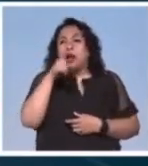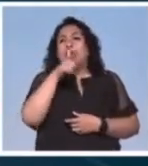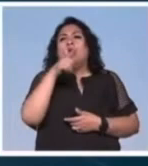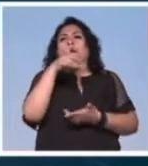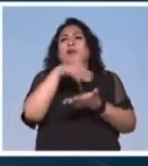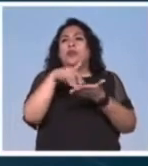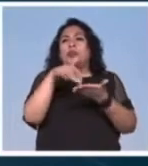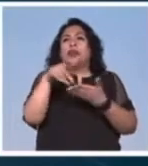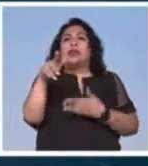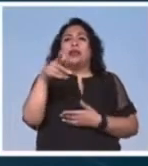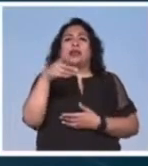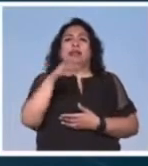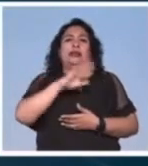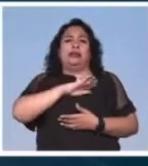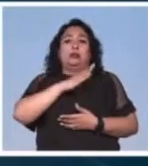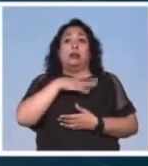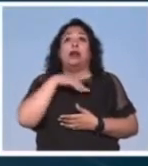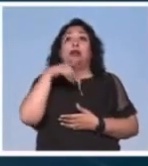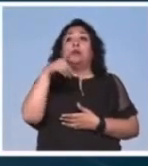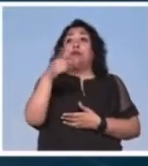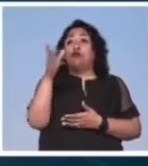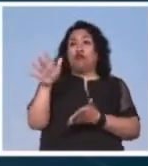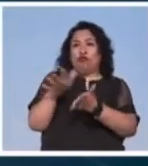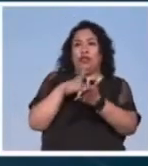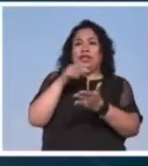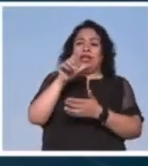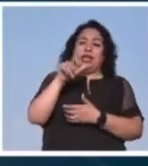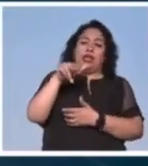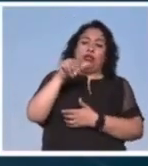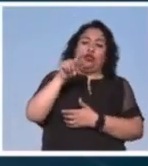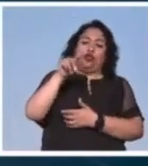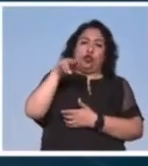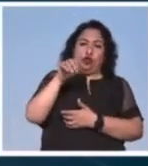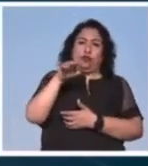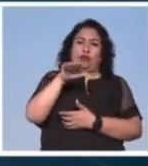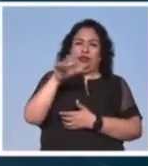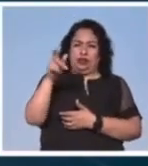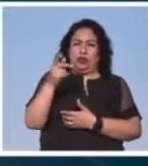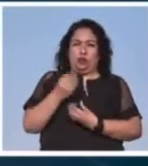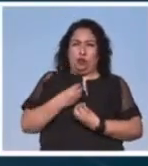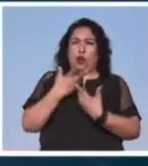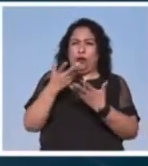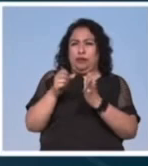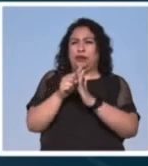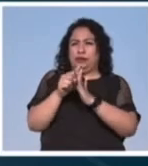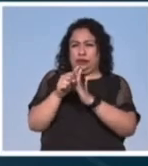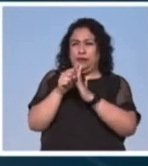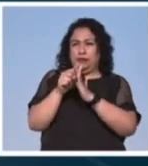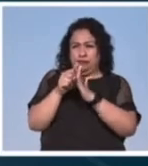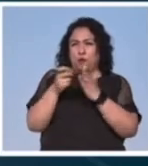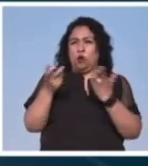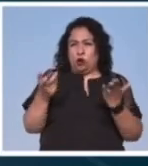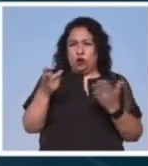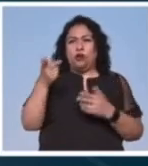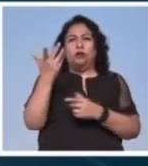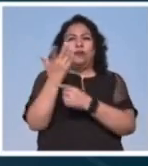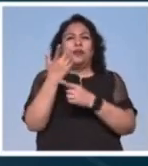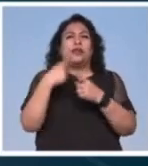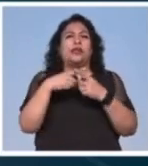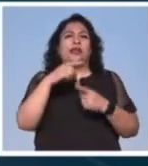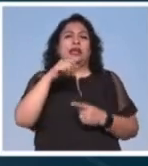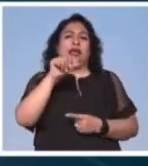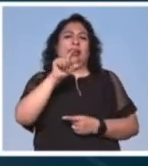mucha influencia de Antonio Machado, de Campos de Soria. Es un poema que es simbólico, de acuerdo con José María